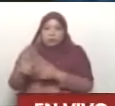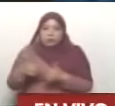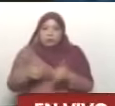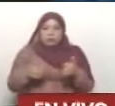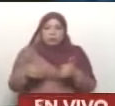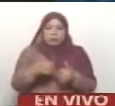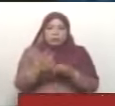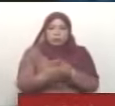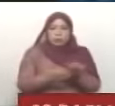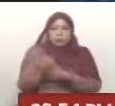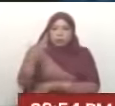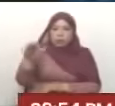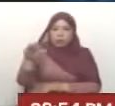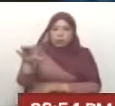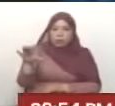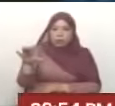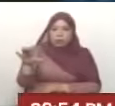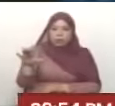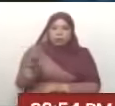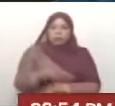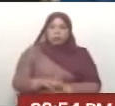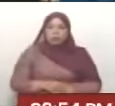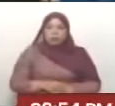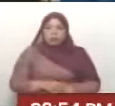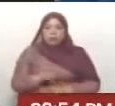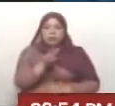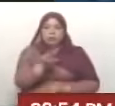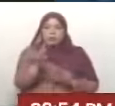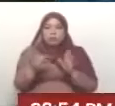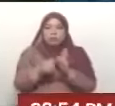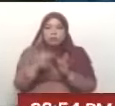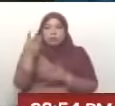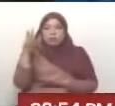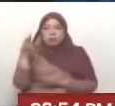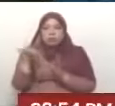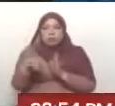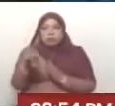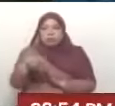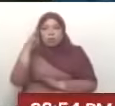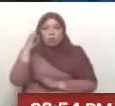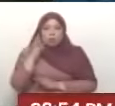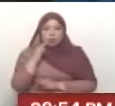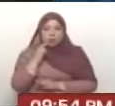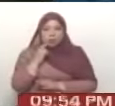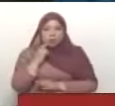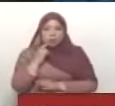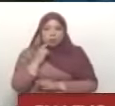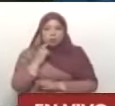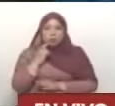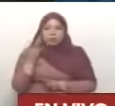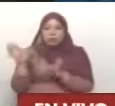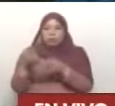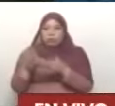sido el conflicto, y 26 compatriotas de la comunidad Eñepa del Estado Bolívar, y ellos